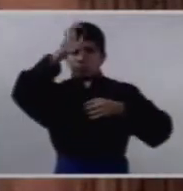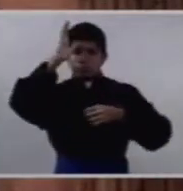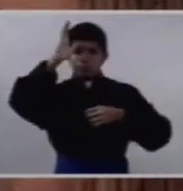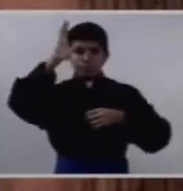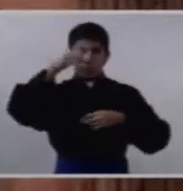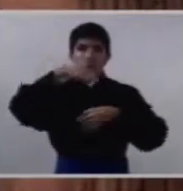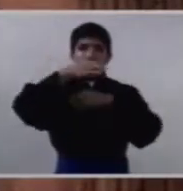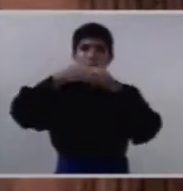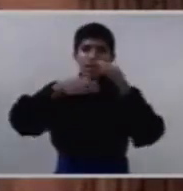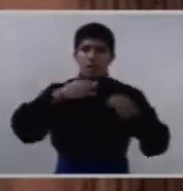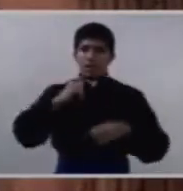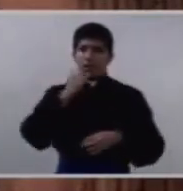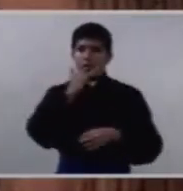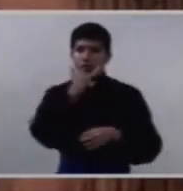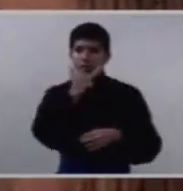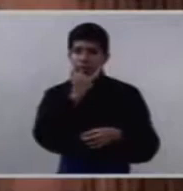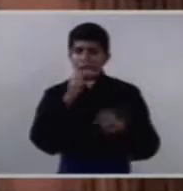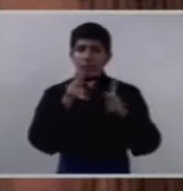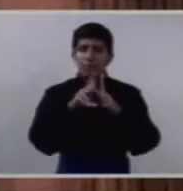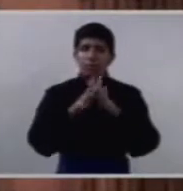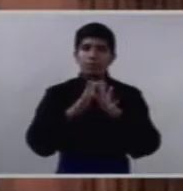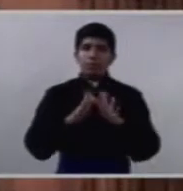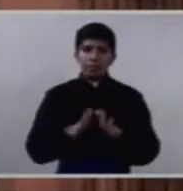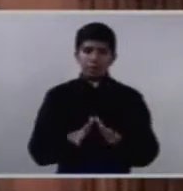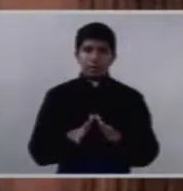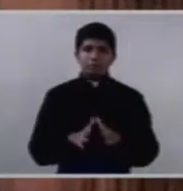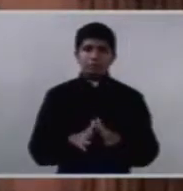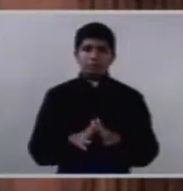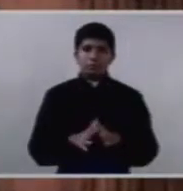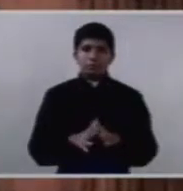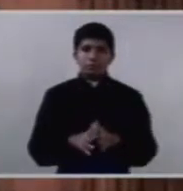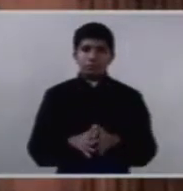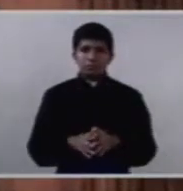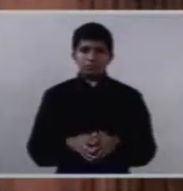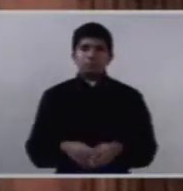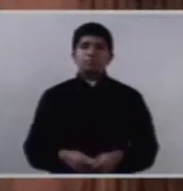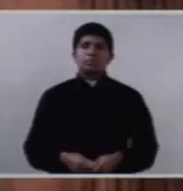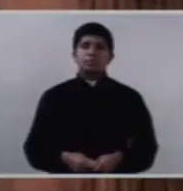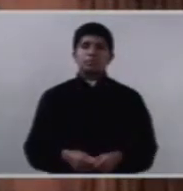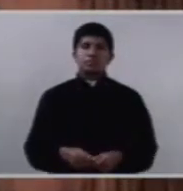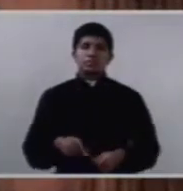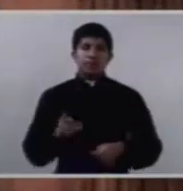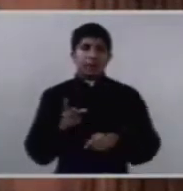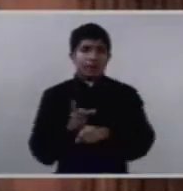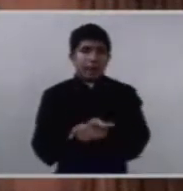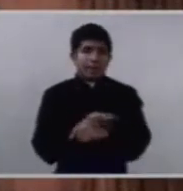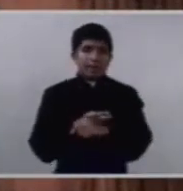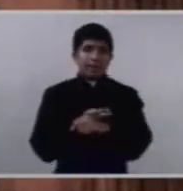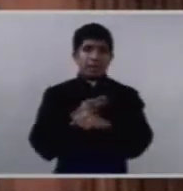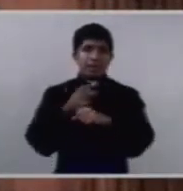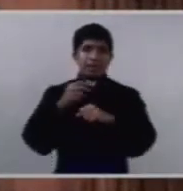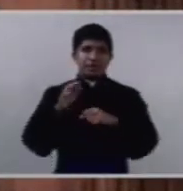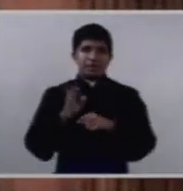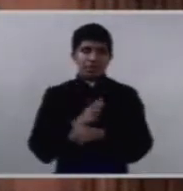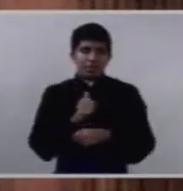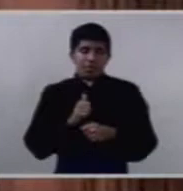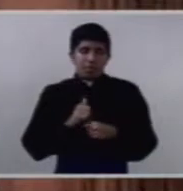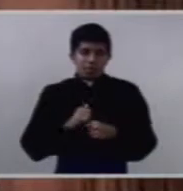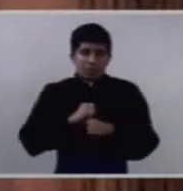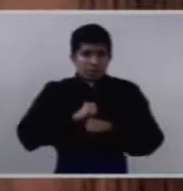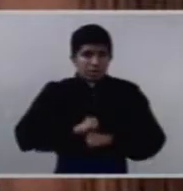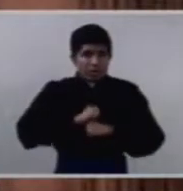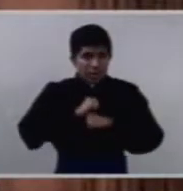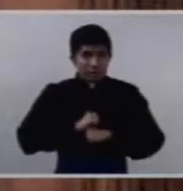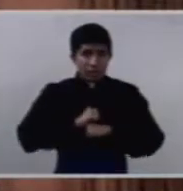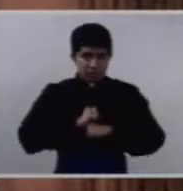de reconciliación y de paz, que cruza a través de una ascesis, de